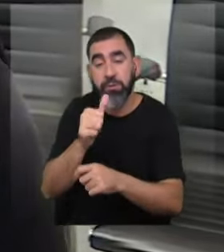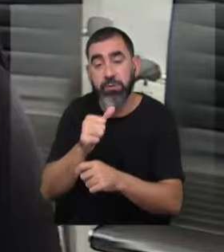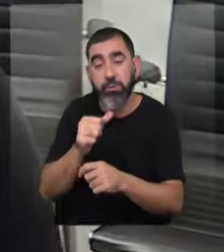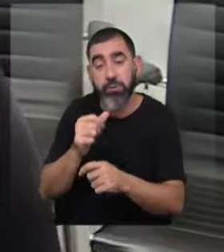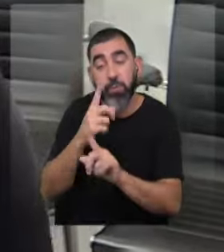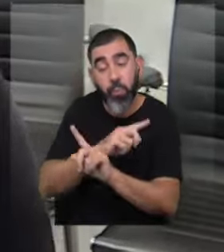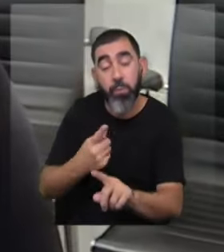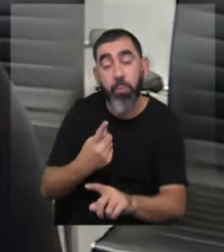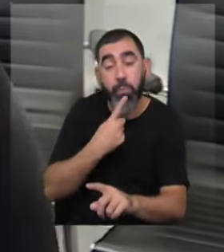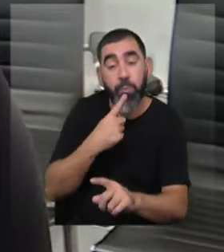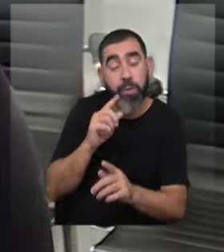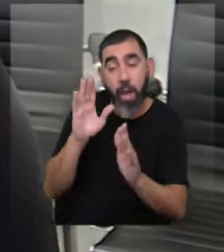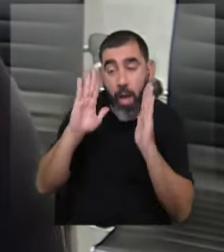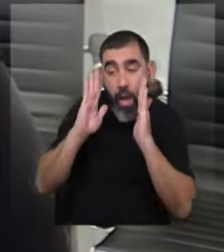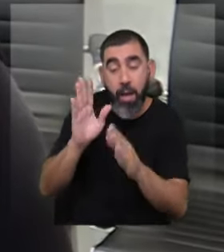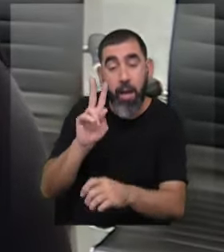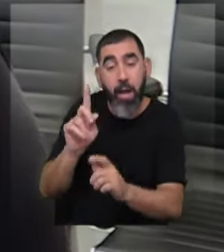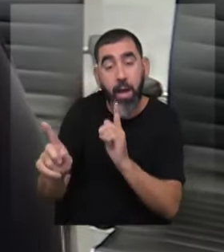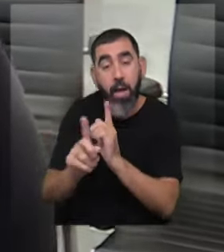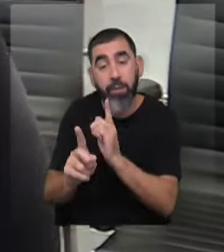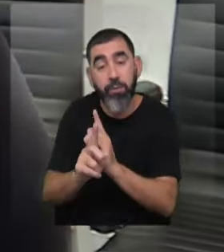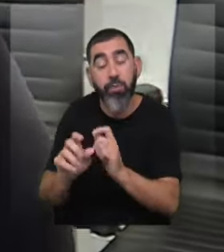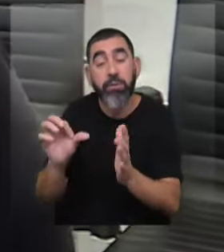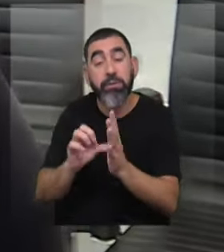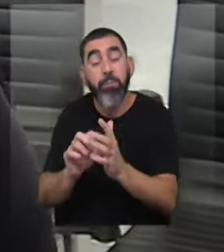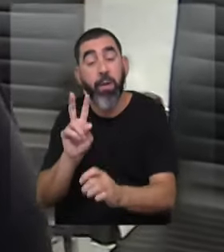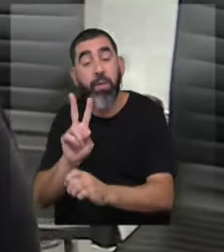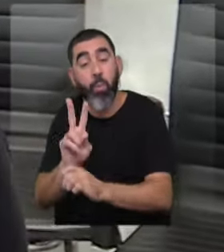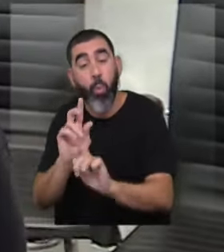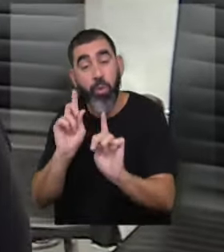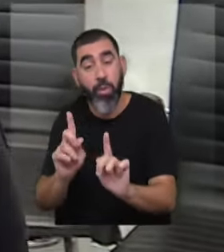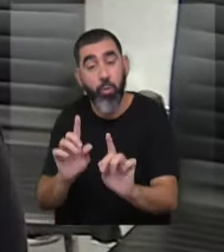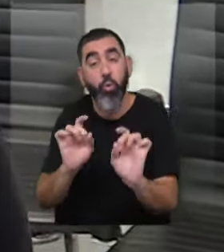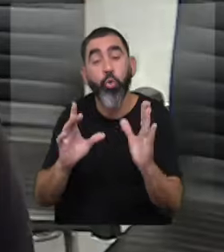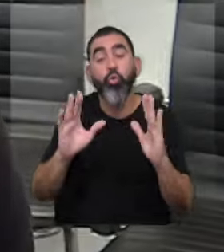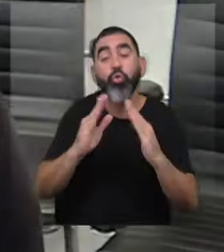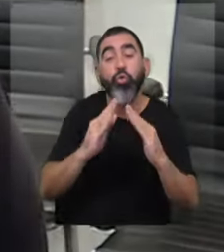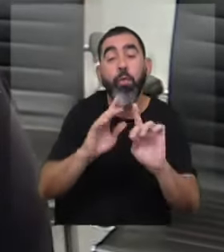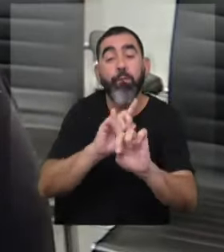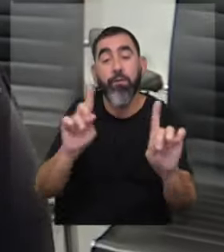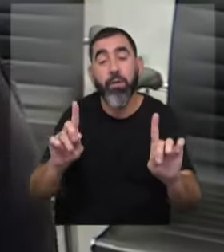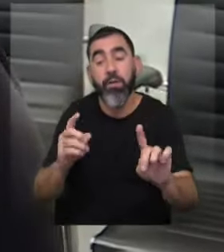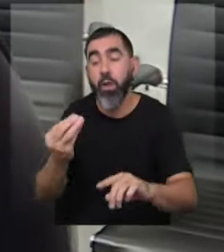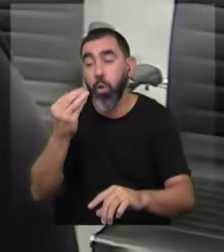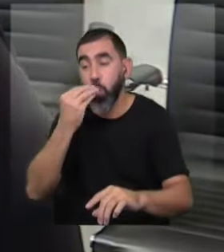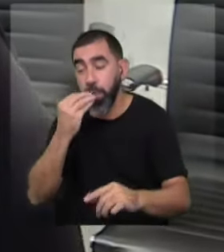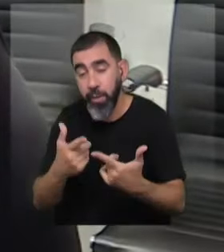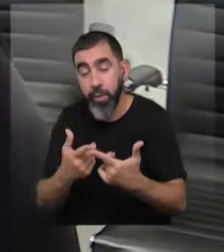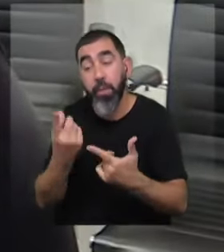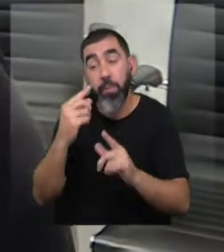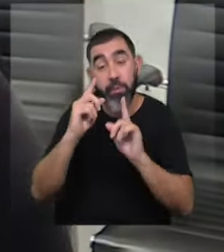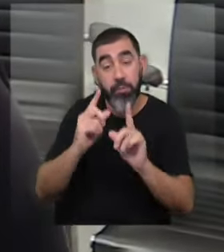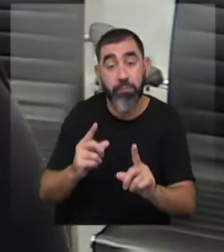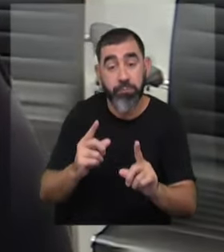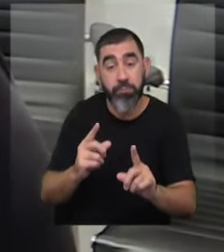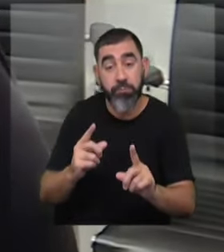crear políticas de atención también junto con un sistema de cuidado? O sea, no es solo la vivienda, es lo que come, pero muchas veces también